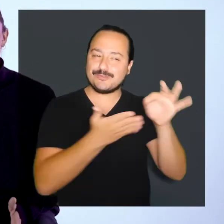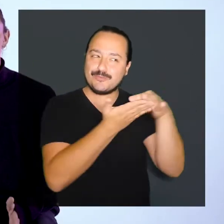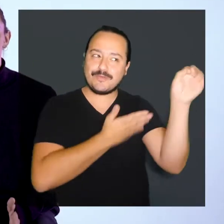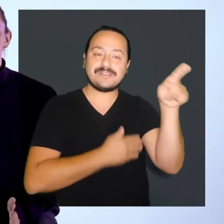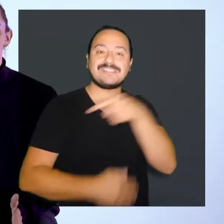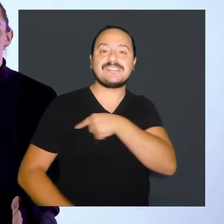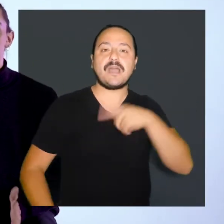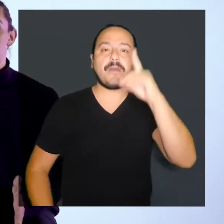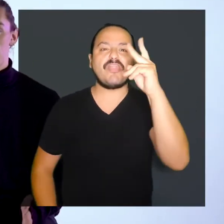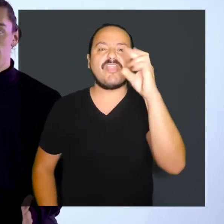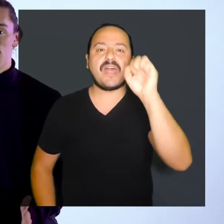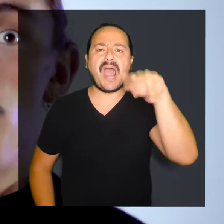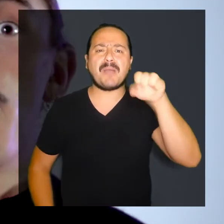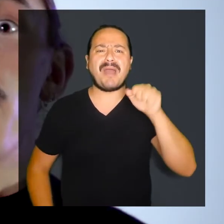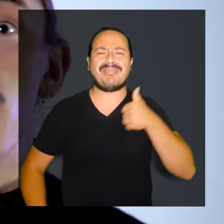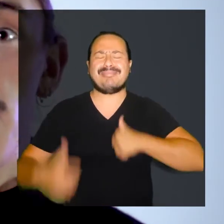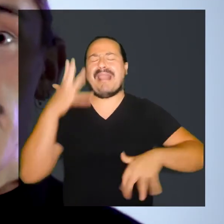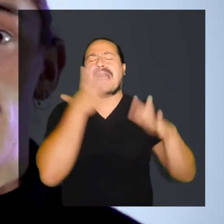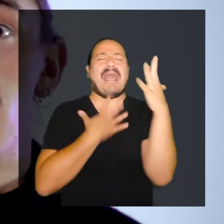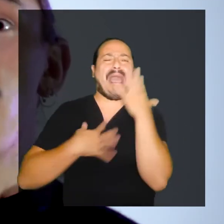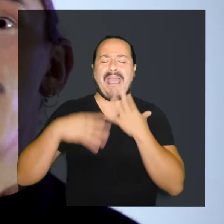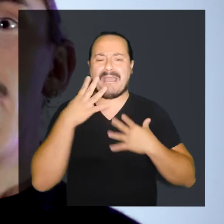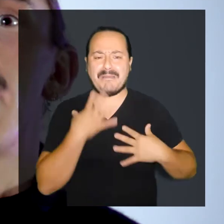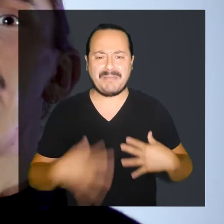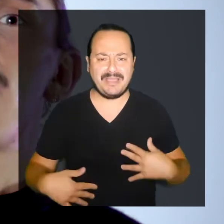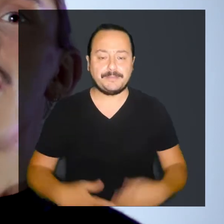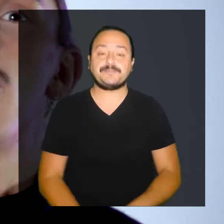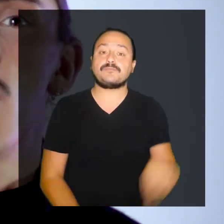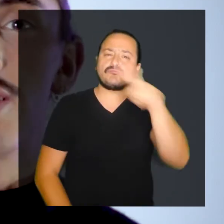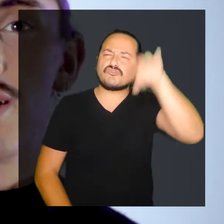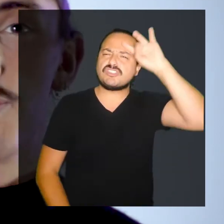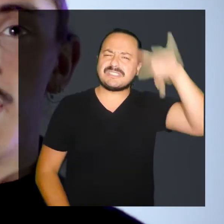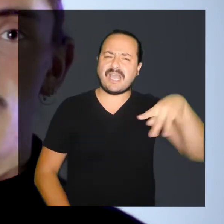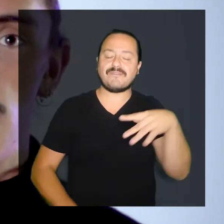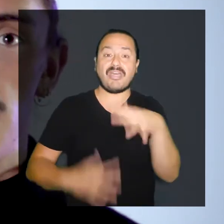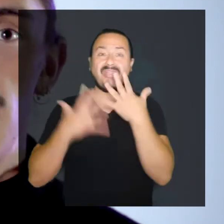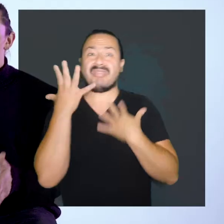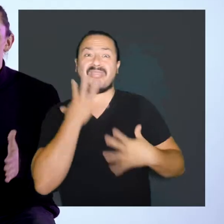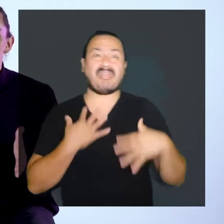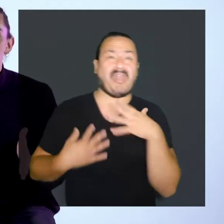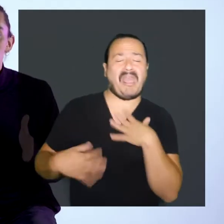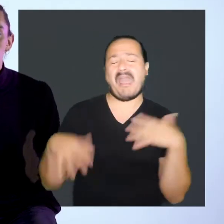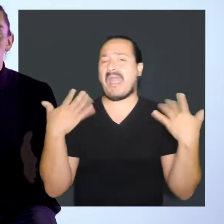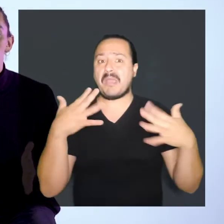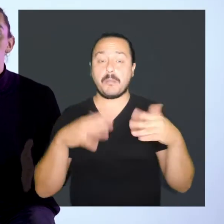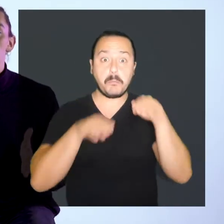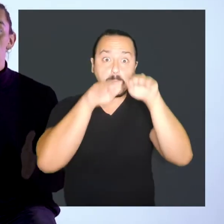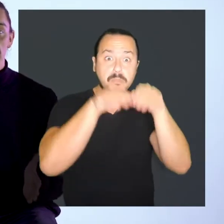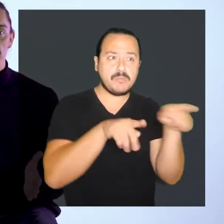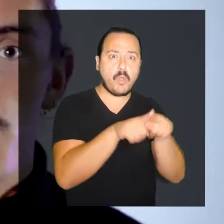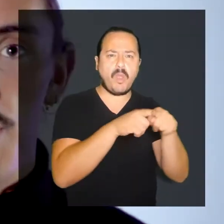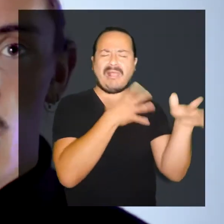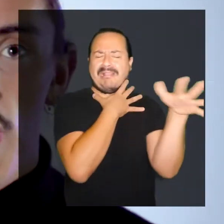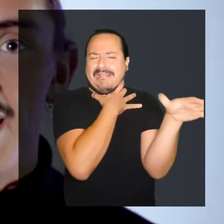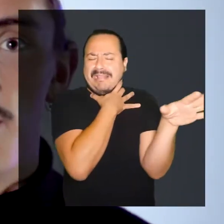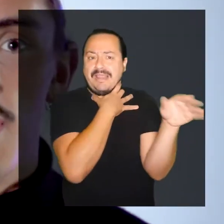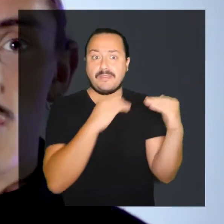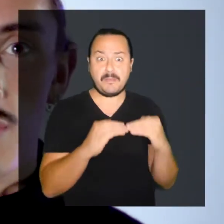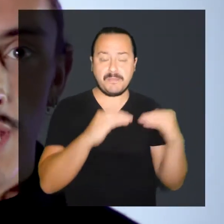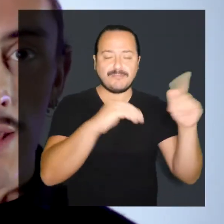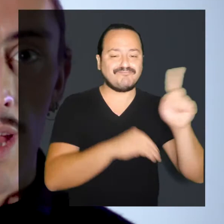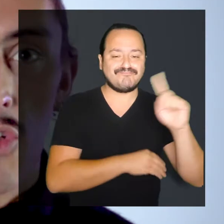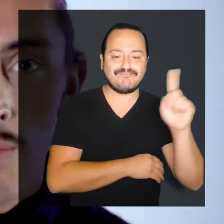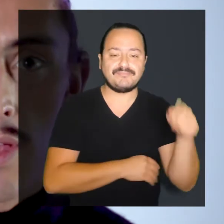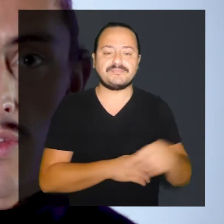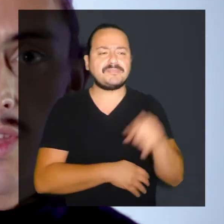alcanza la intensidad que tiene la tragedia, por lo general su final acaba con la muerte del protagonista, quien anda en busca de un ideal, pero juega también